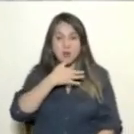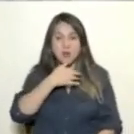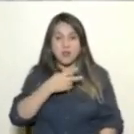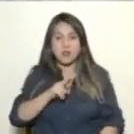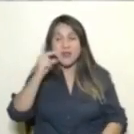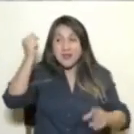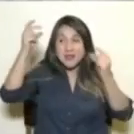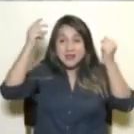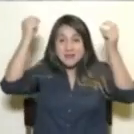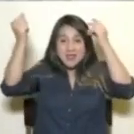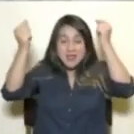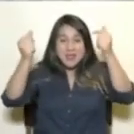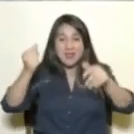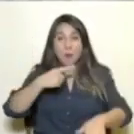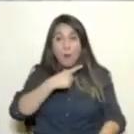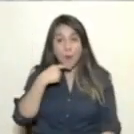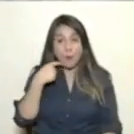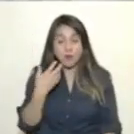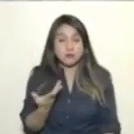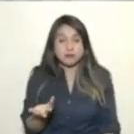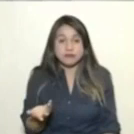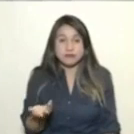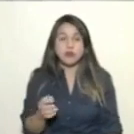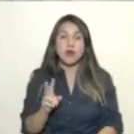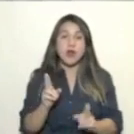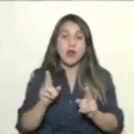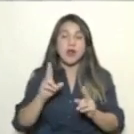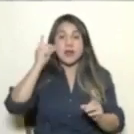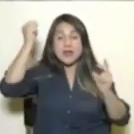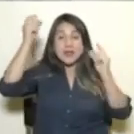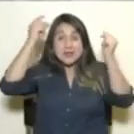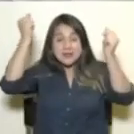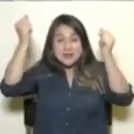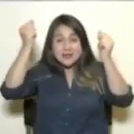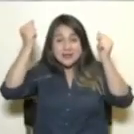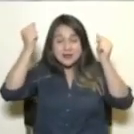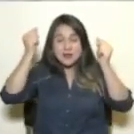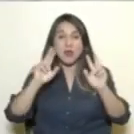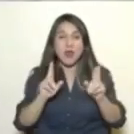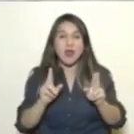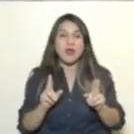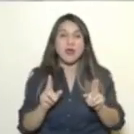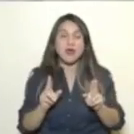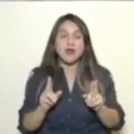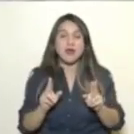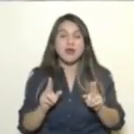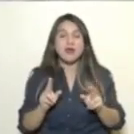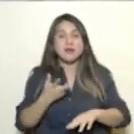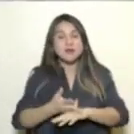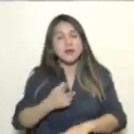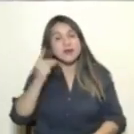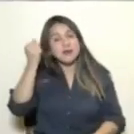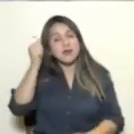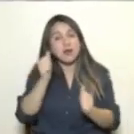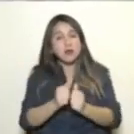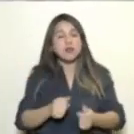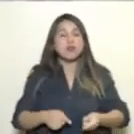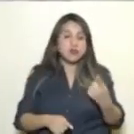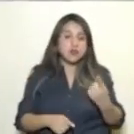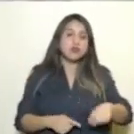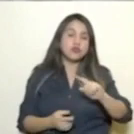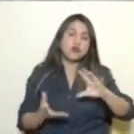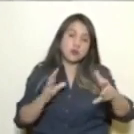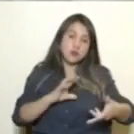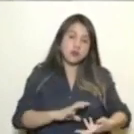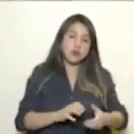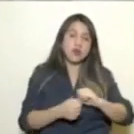creatividad. Espero que esta creatividad nos llegue, sea porque tenemos una creatividad junto al resto del mundo,